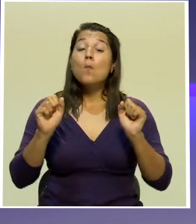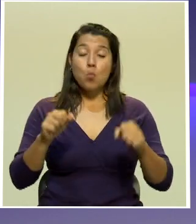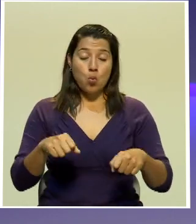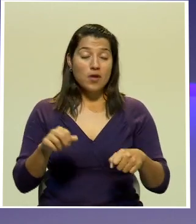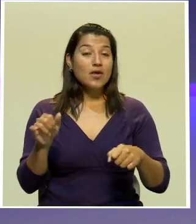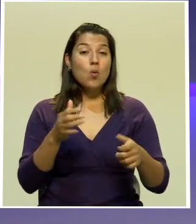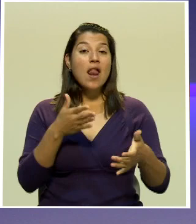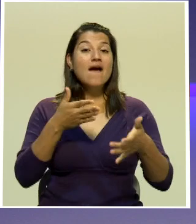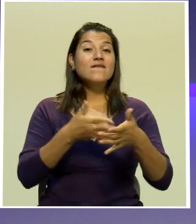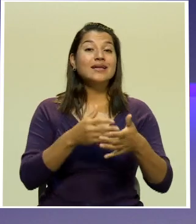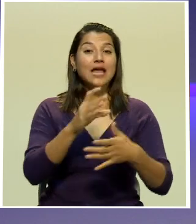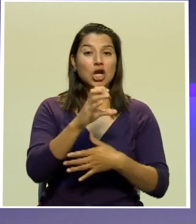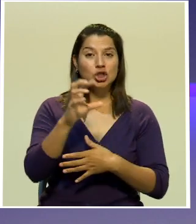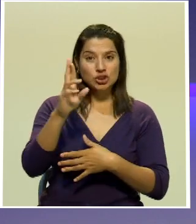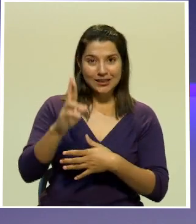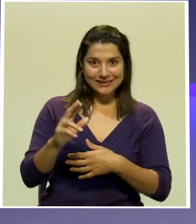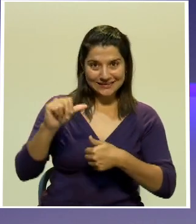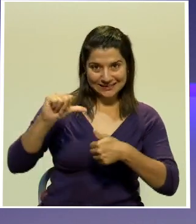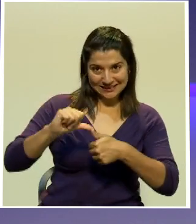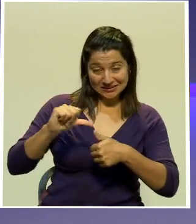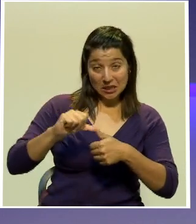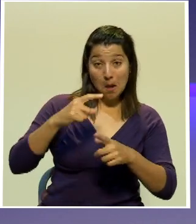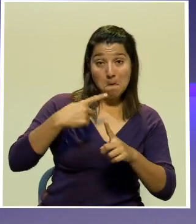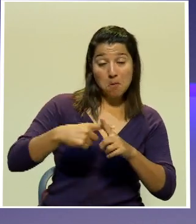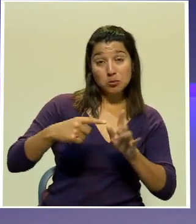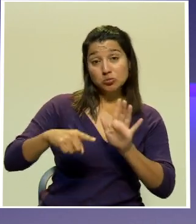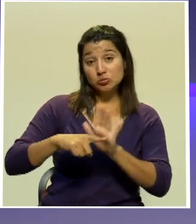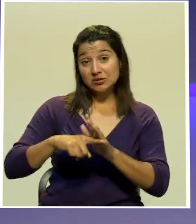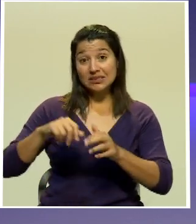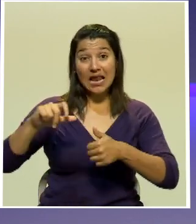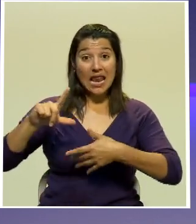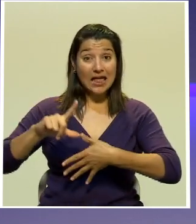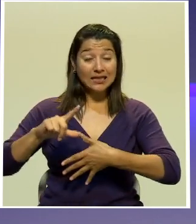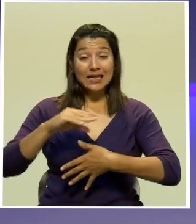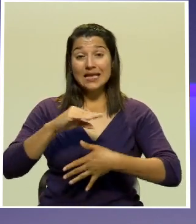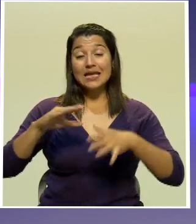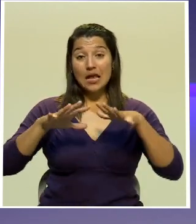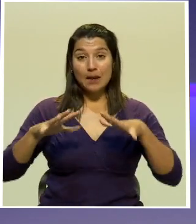Costa Rica, sobre Centroamérica, sobre Latinoamérica y sobre el mundo.